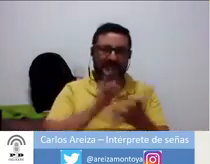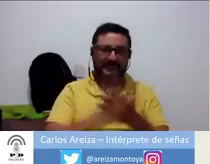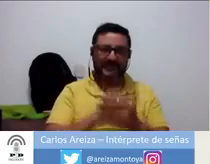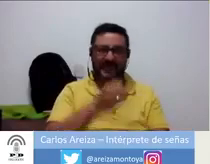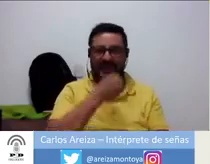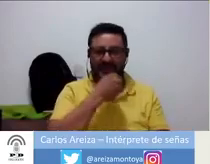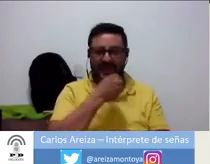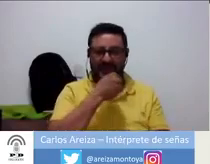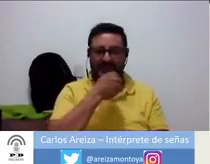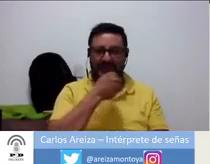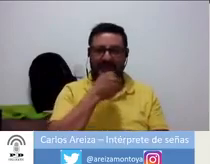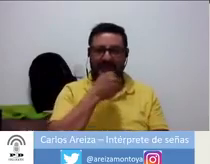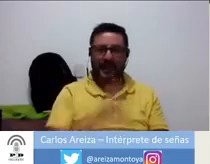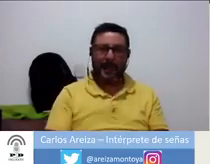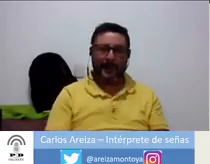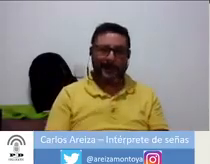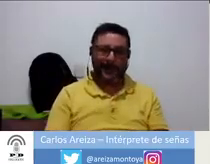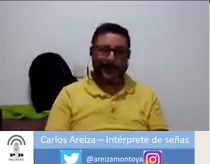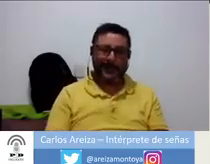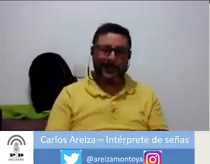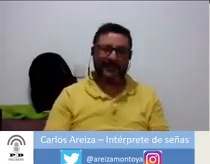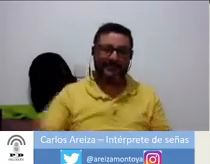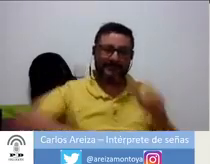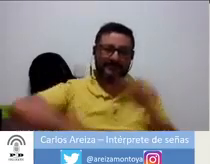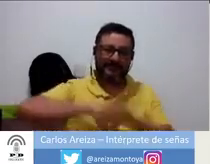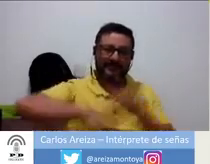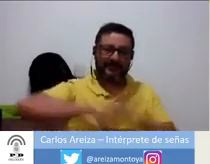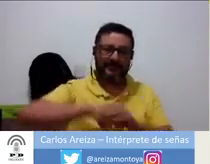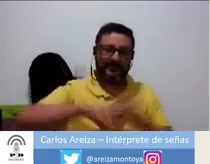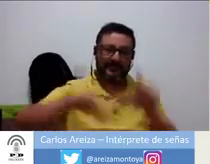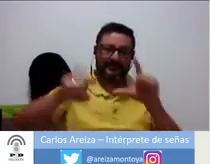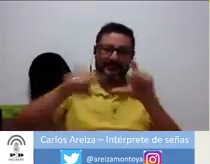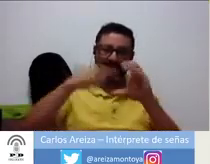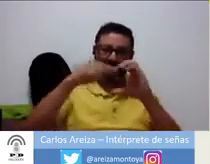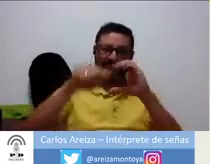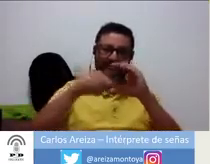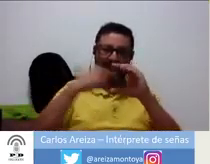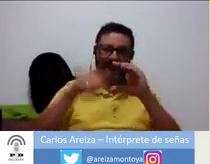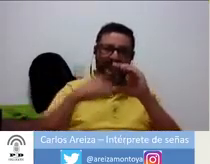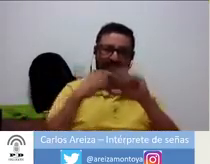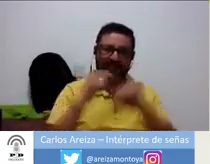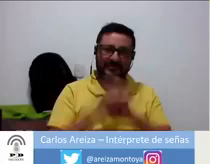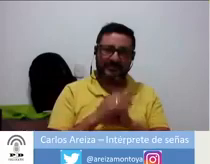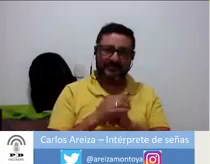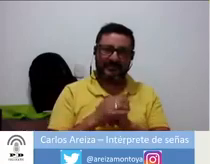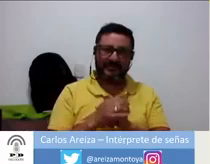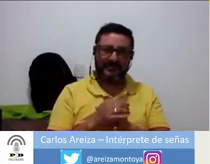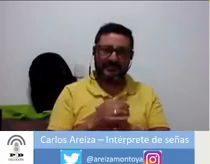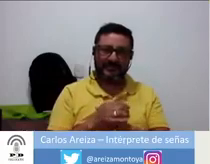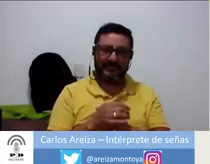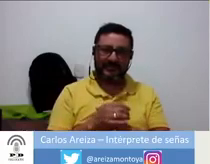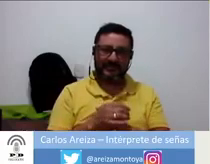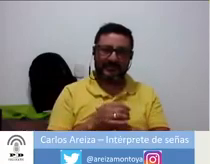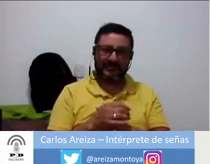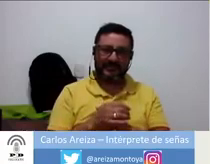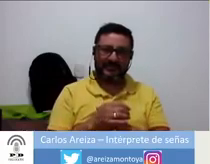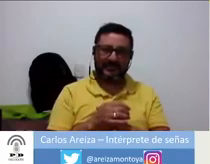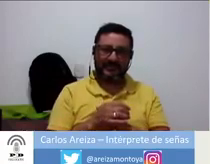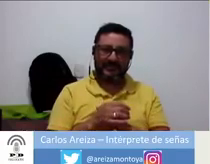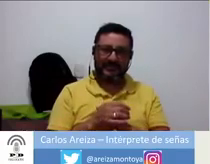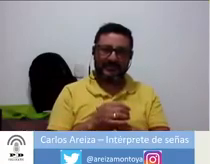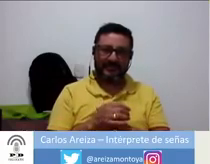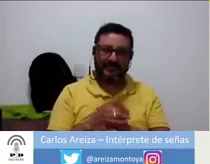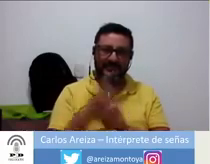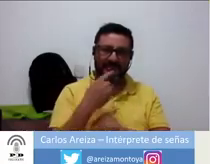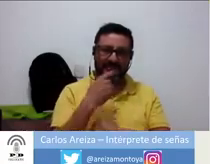cualquier cosa, tenía un buen partido y me llegaban mensajes, me empezaba a seguir gente. El incidente pues del que estamos